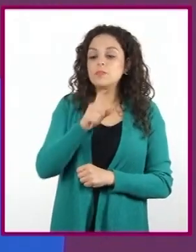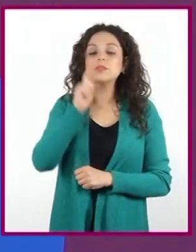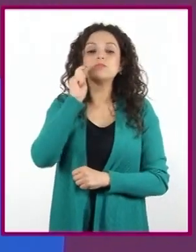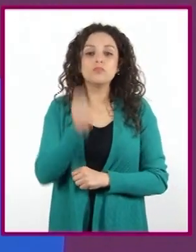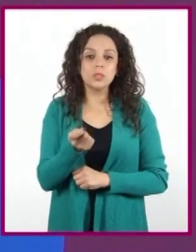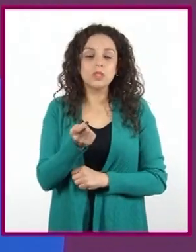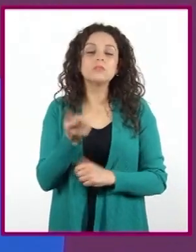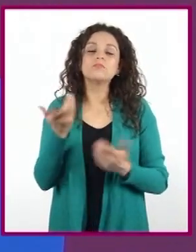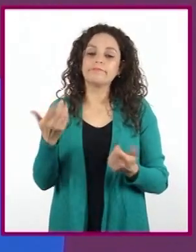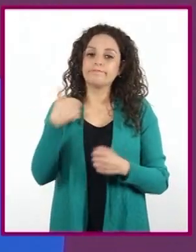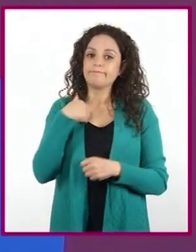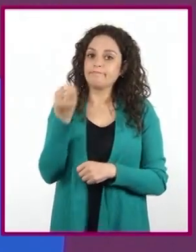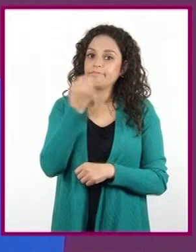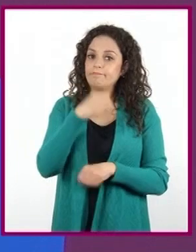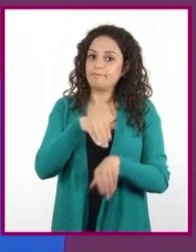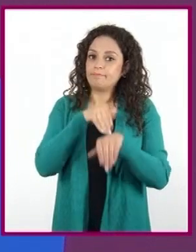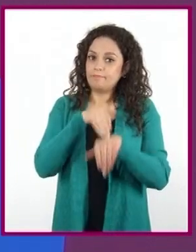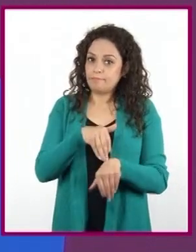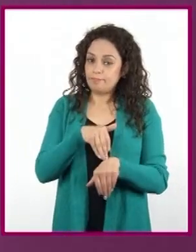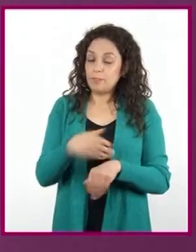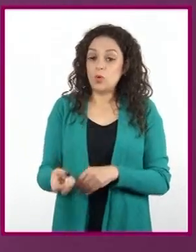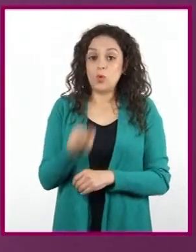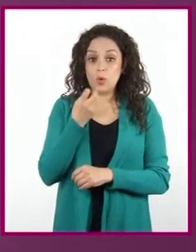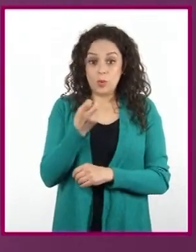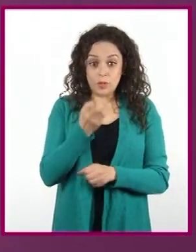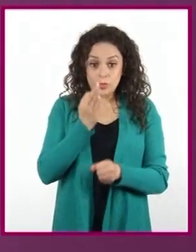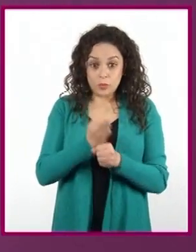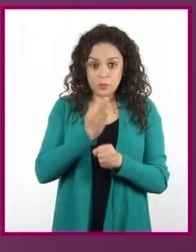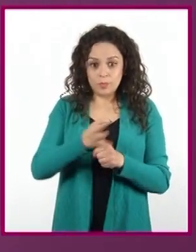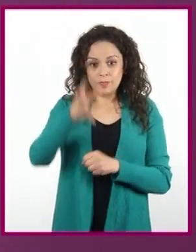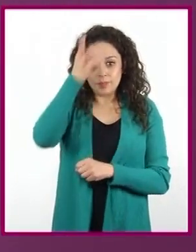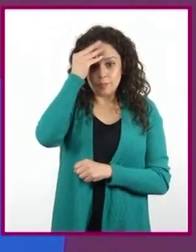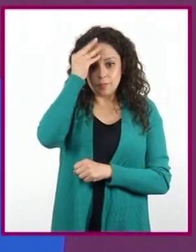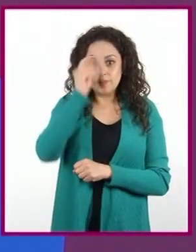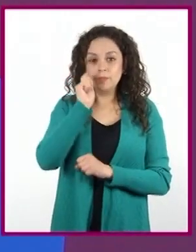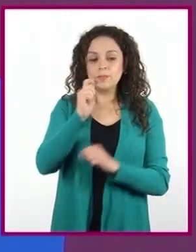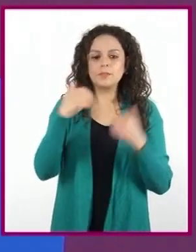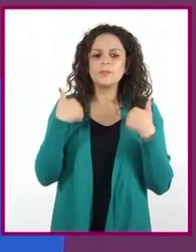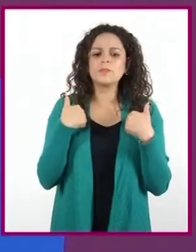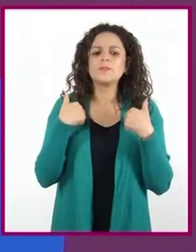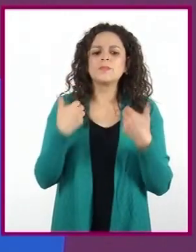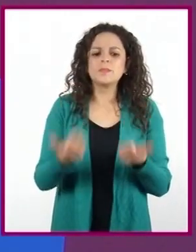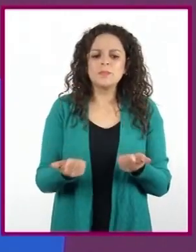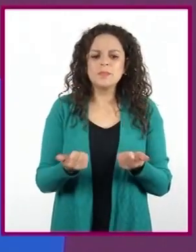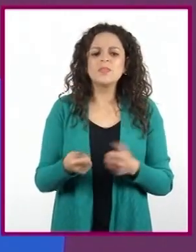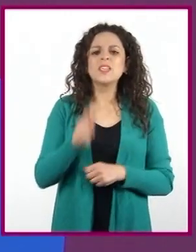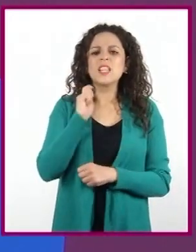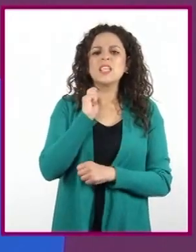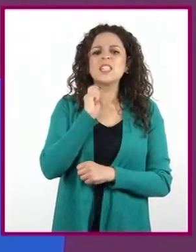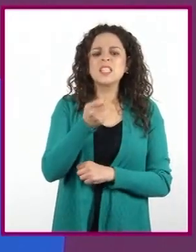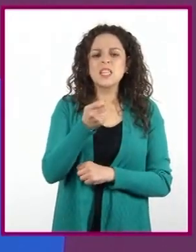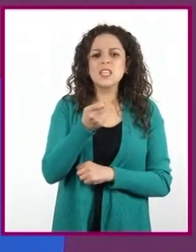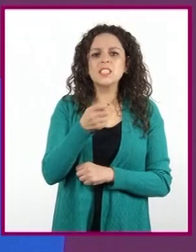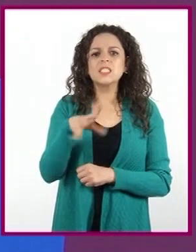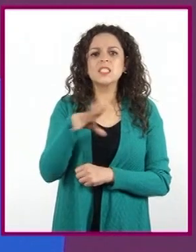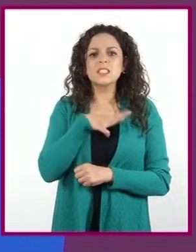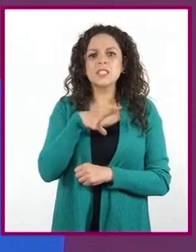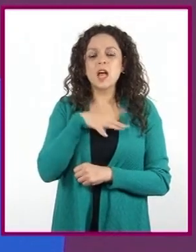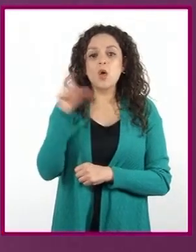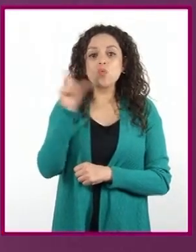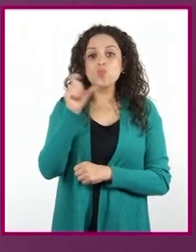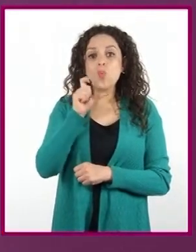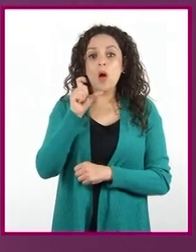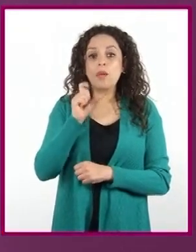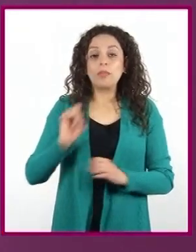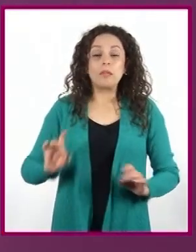esta sesión nos ayudará a aprender a interpretar y a entender a qué se comprometen o qué